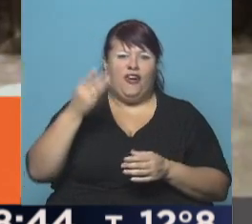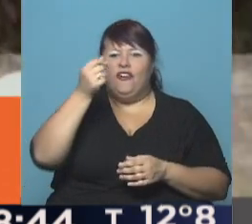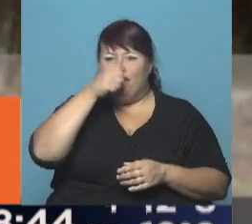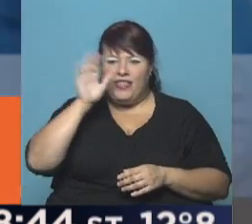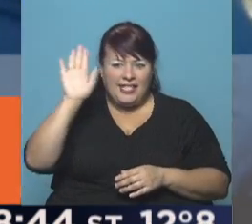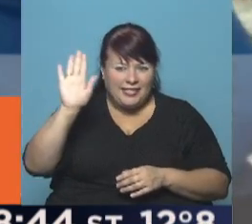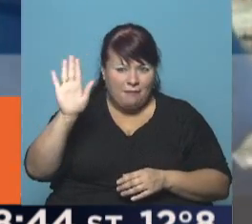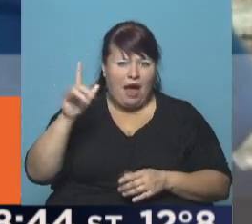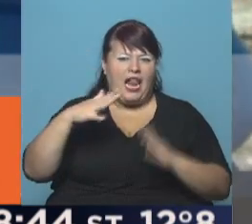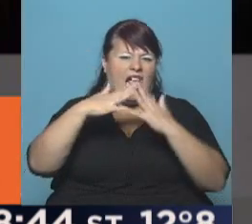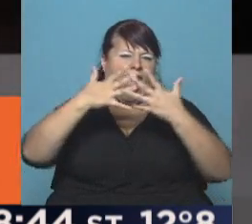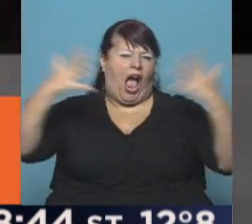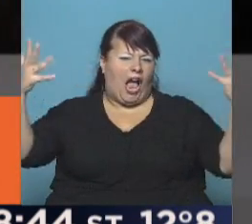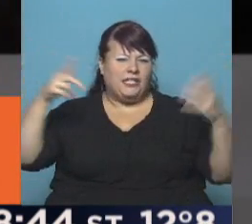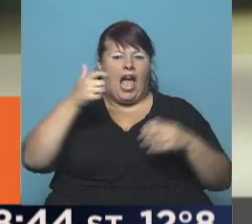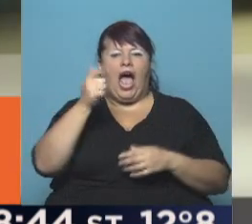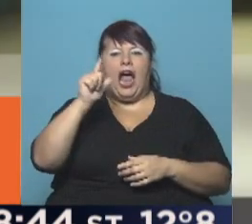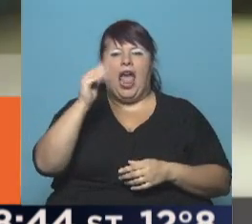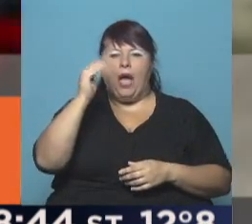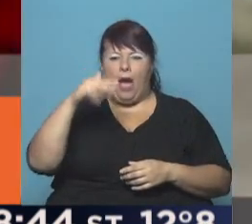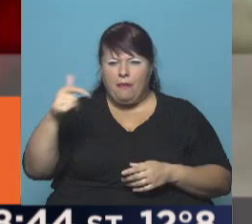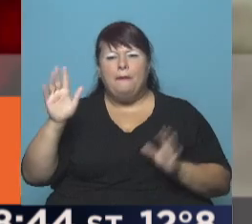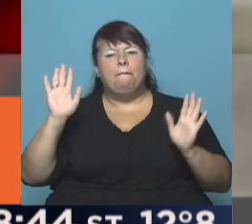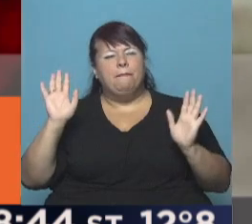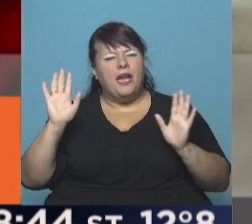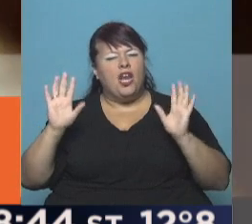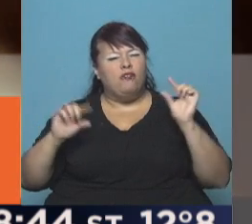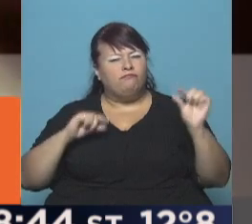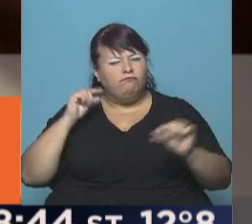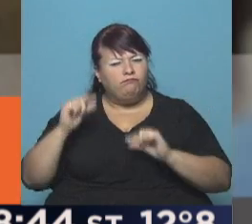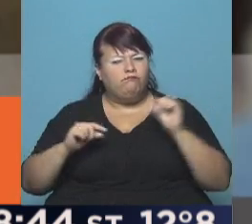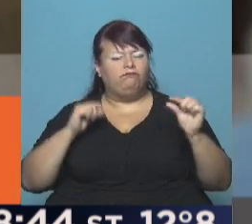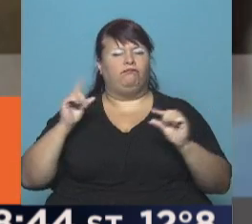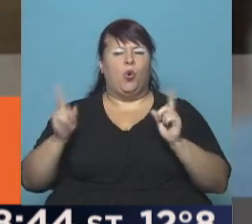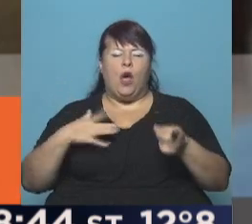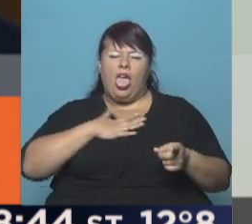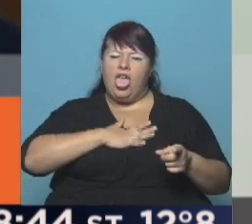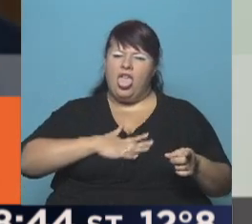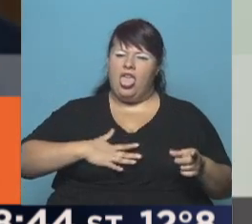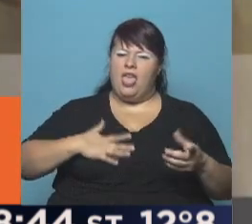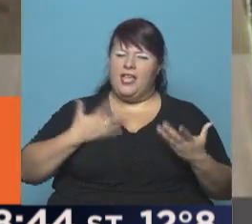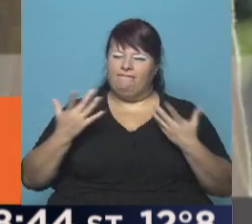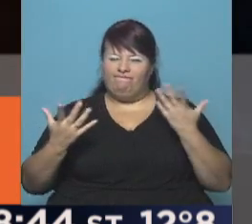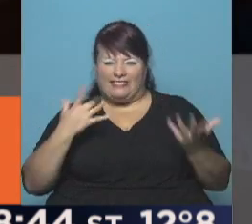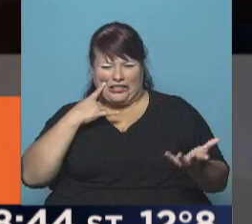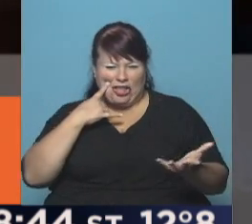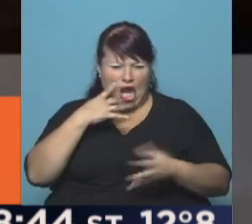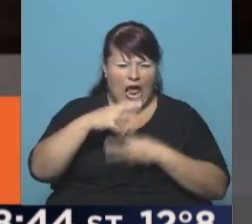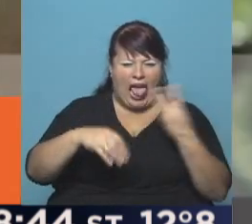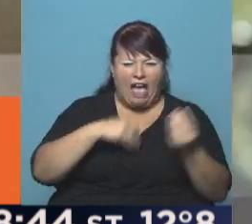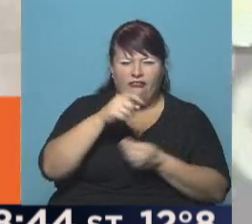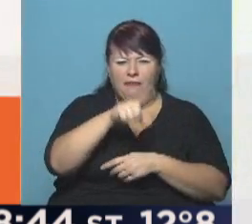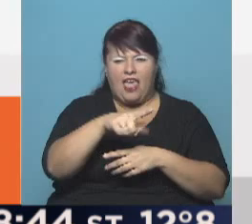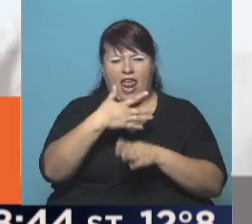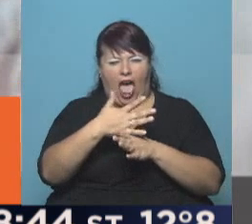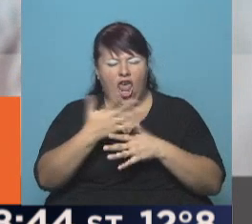de semana en una mansión de Alabama, chan chan. Pero poco a poco, Chris comienza a sentirse cada vez más incómodo con su familia